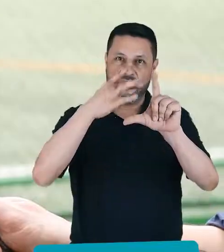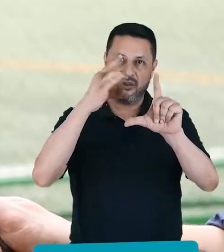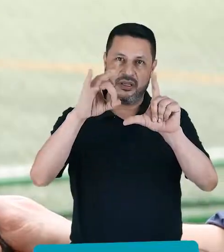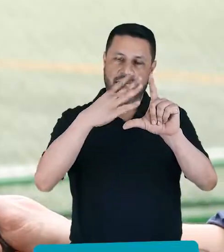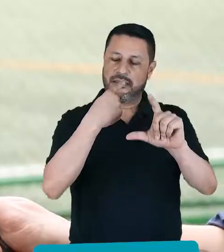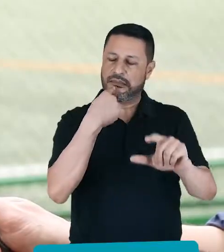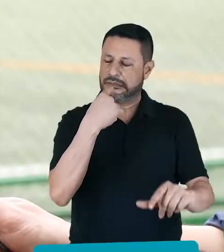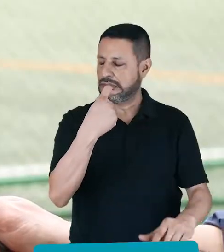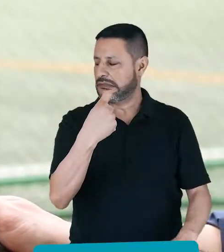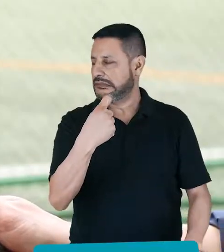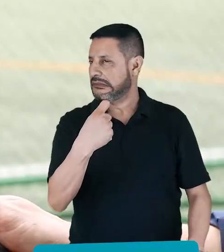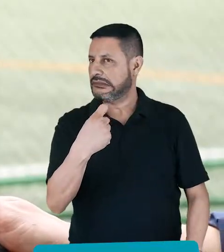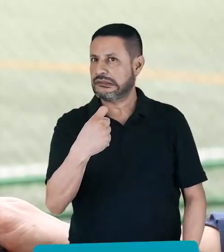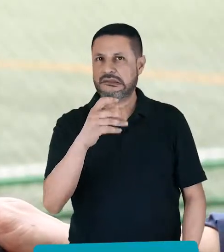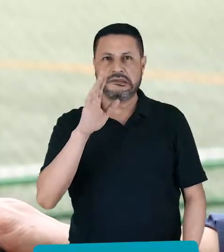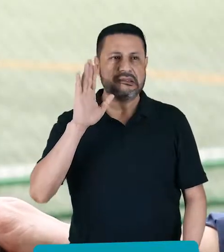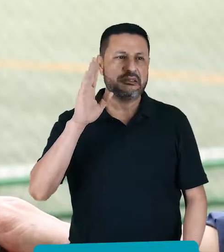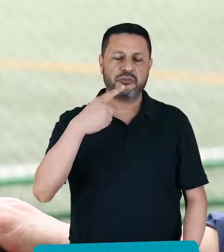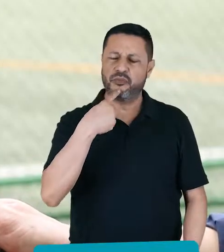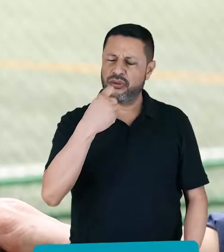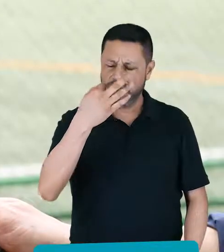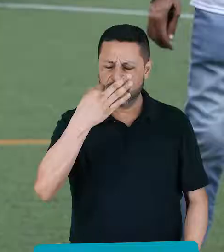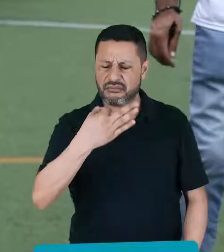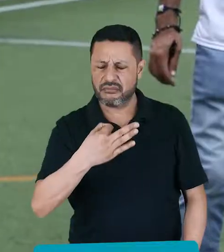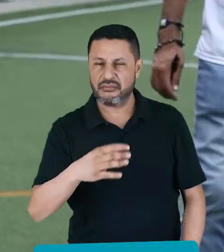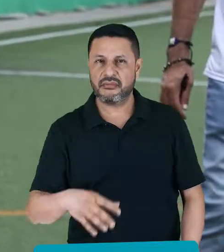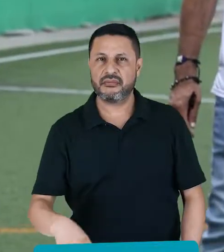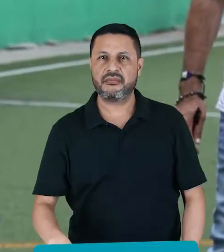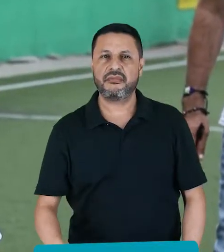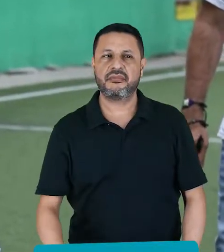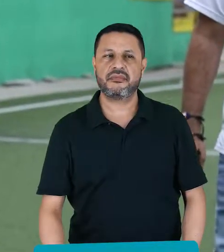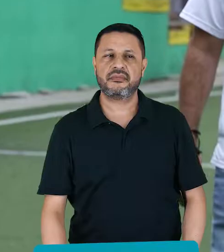Todo virtual. Muy difícil, muy difícil.